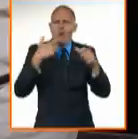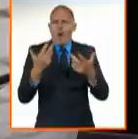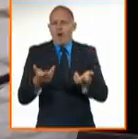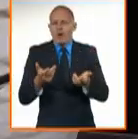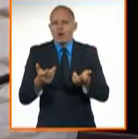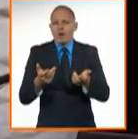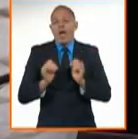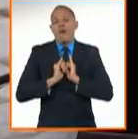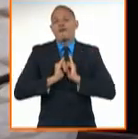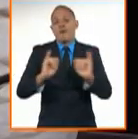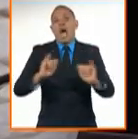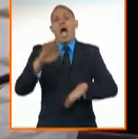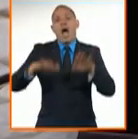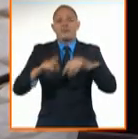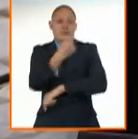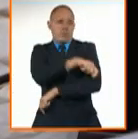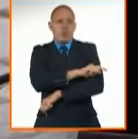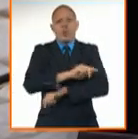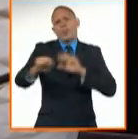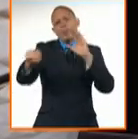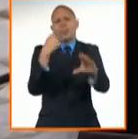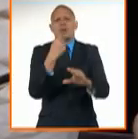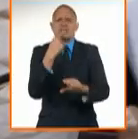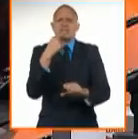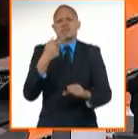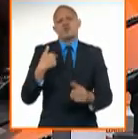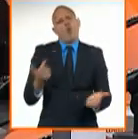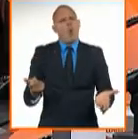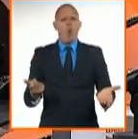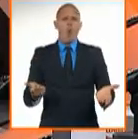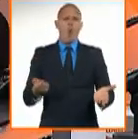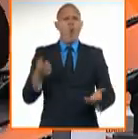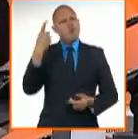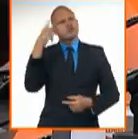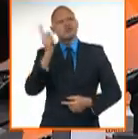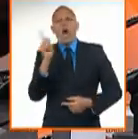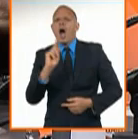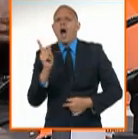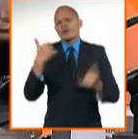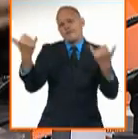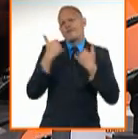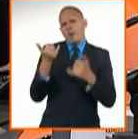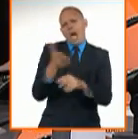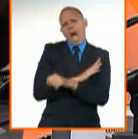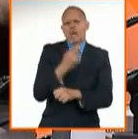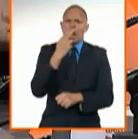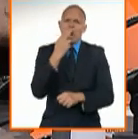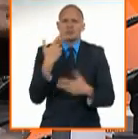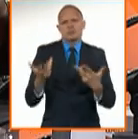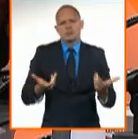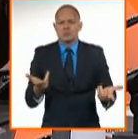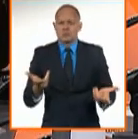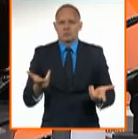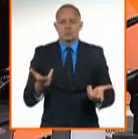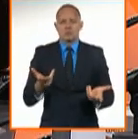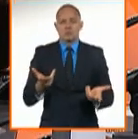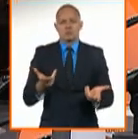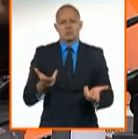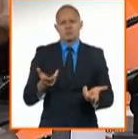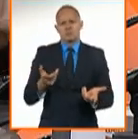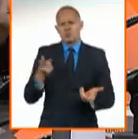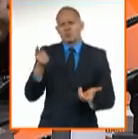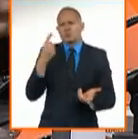no saben la hora en que y necesitan prepararse que se está haciendo cómo se está organizando qué